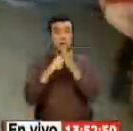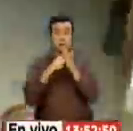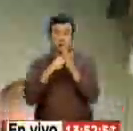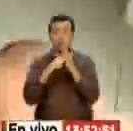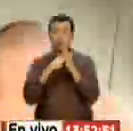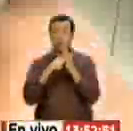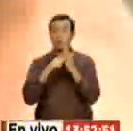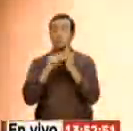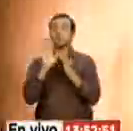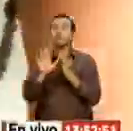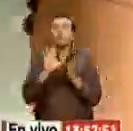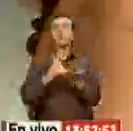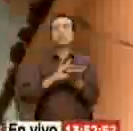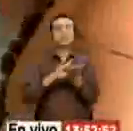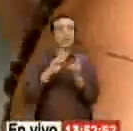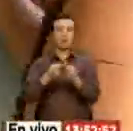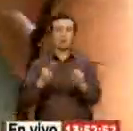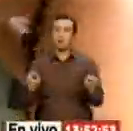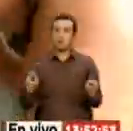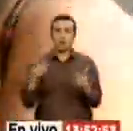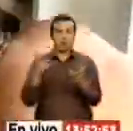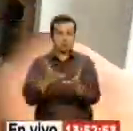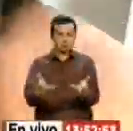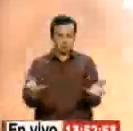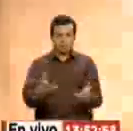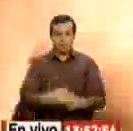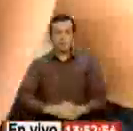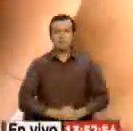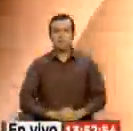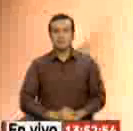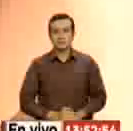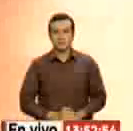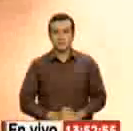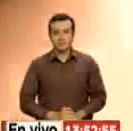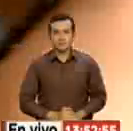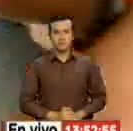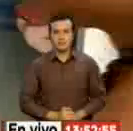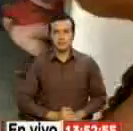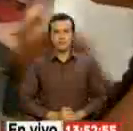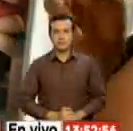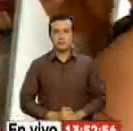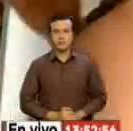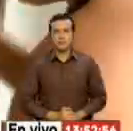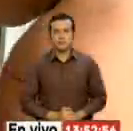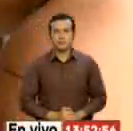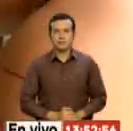como medicina natural. Para Telediario reportó Alfonso Reyes Cruzati.